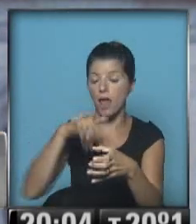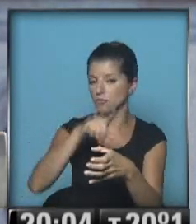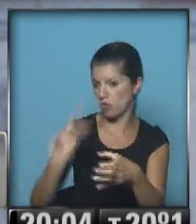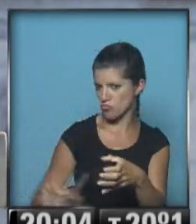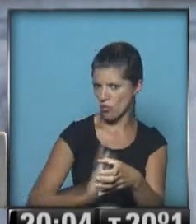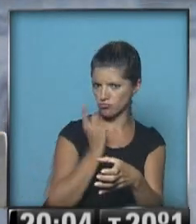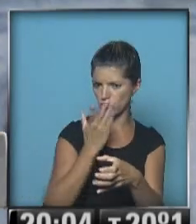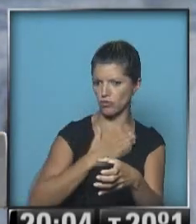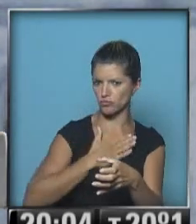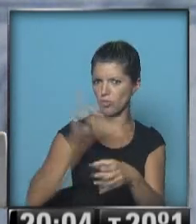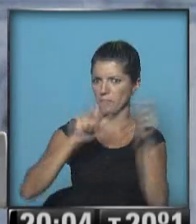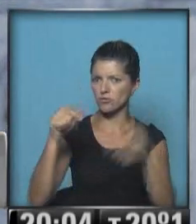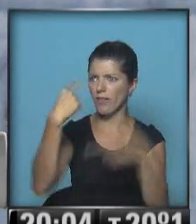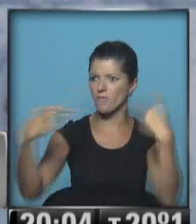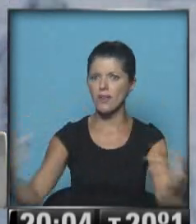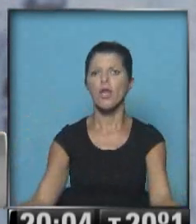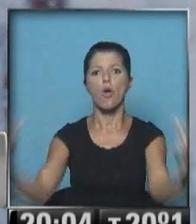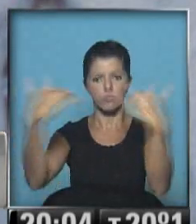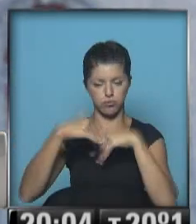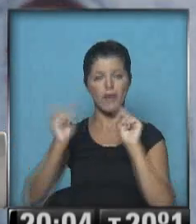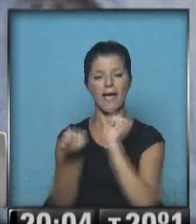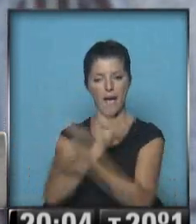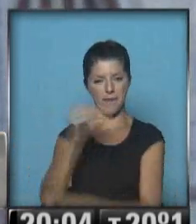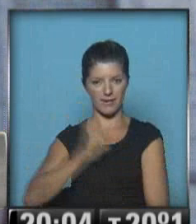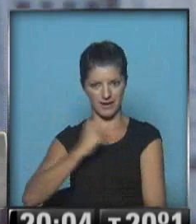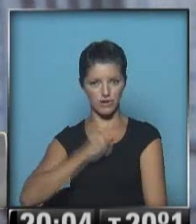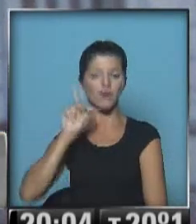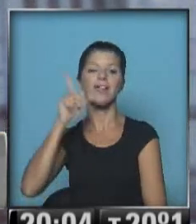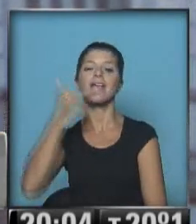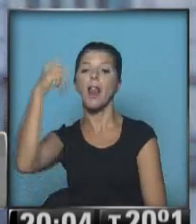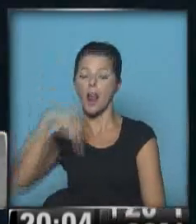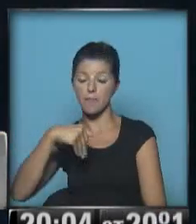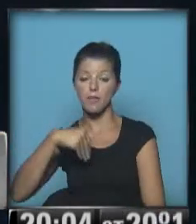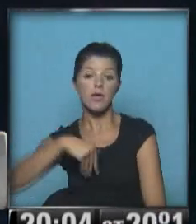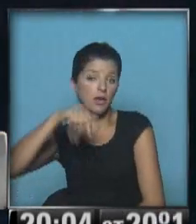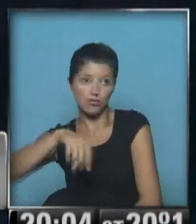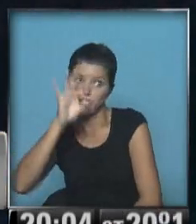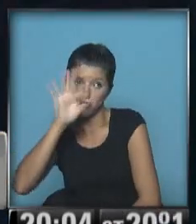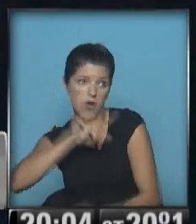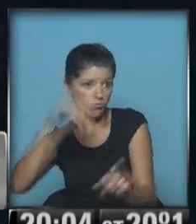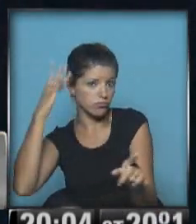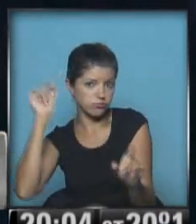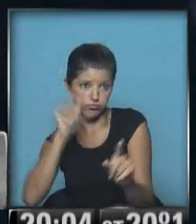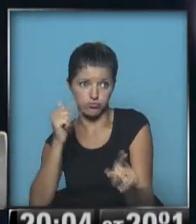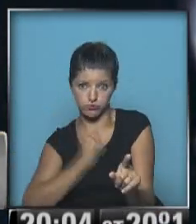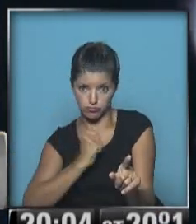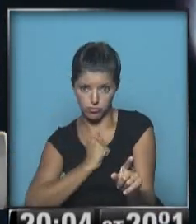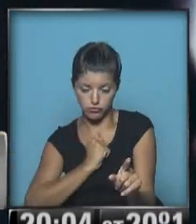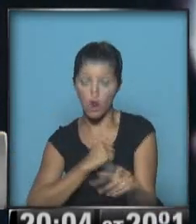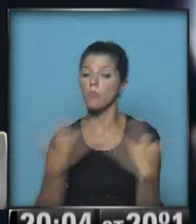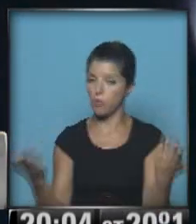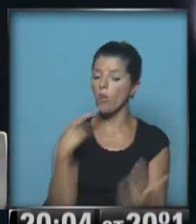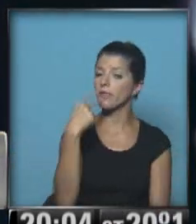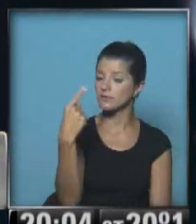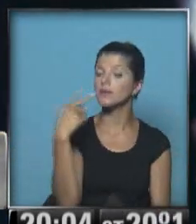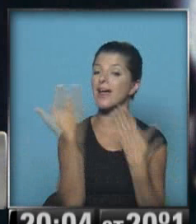haber recibido a mucha gente convertida al islam encontrado ninguna obstrucción a sus creencias religiosas puedo afirmar que